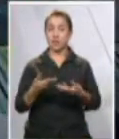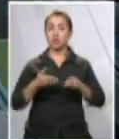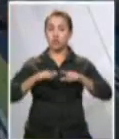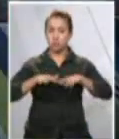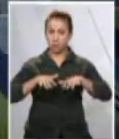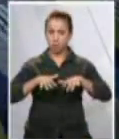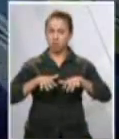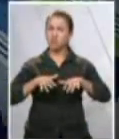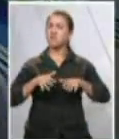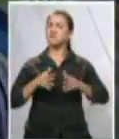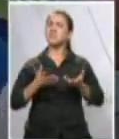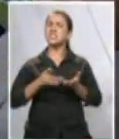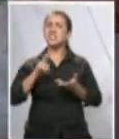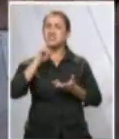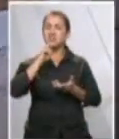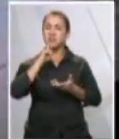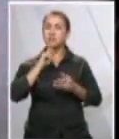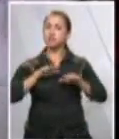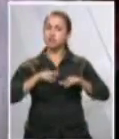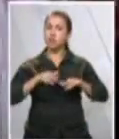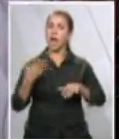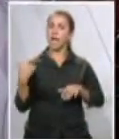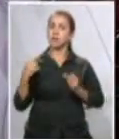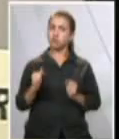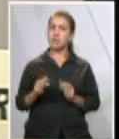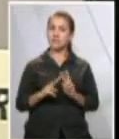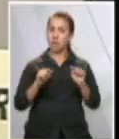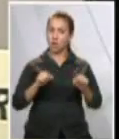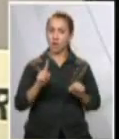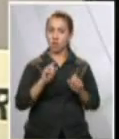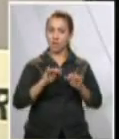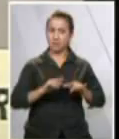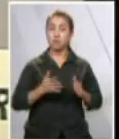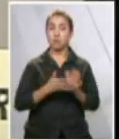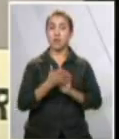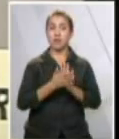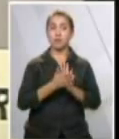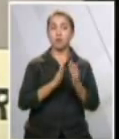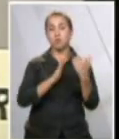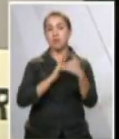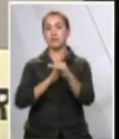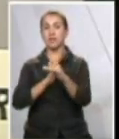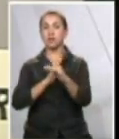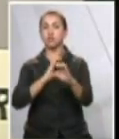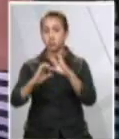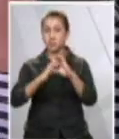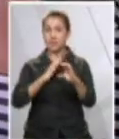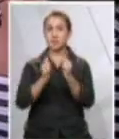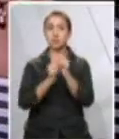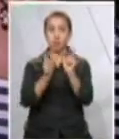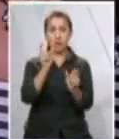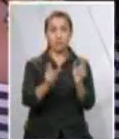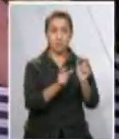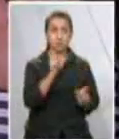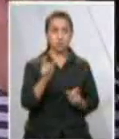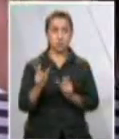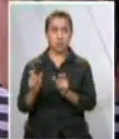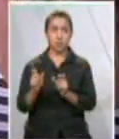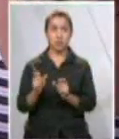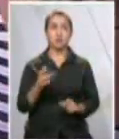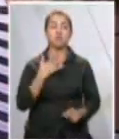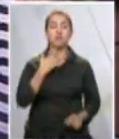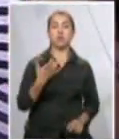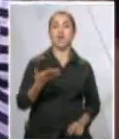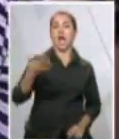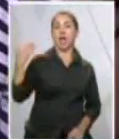¿Qué puede hacer ahora que antes no podía hacer? Escribir, mandar mail, comunicarse con las personas, porque